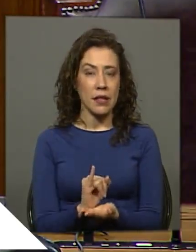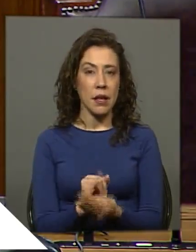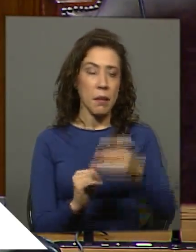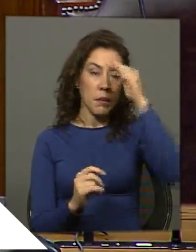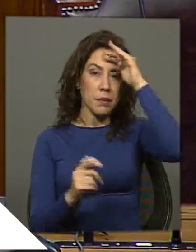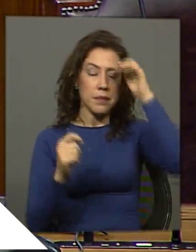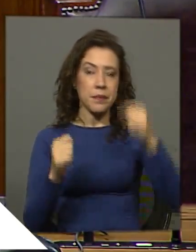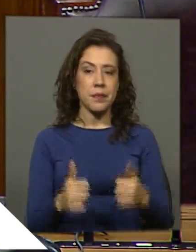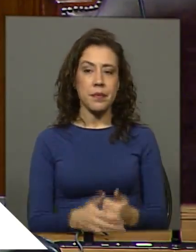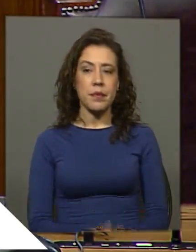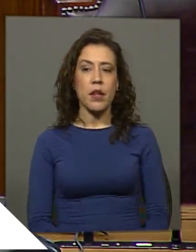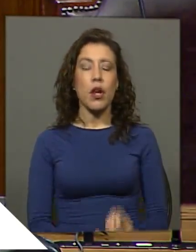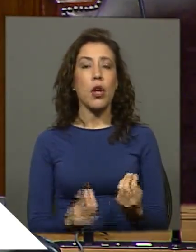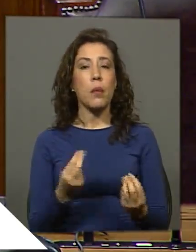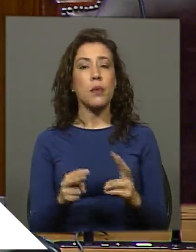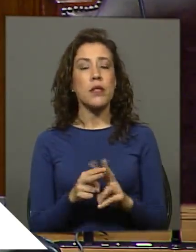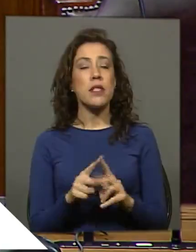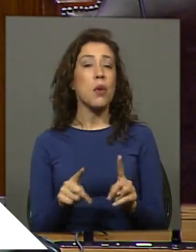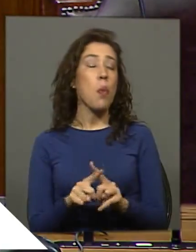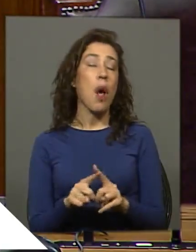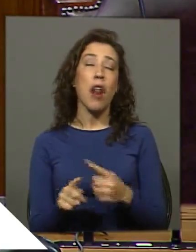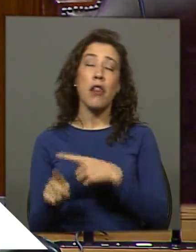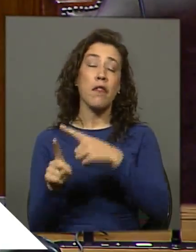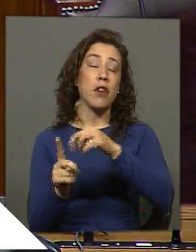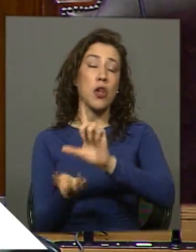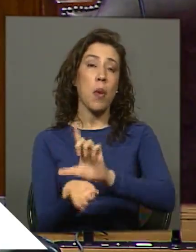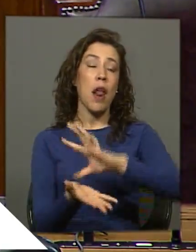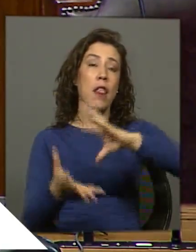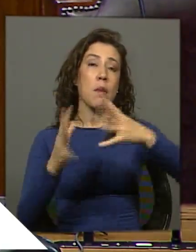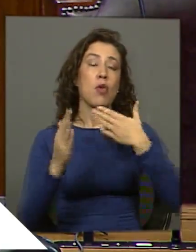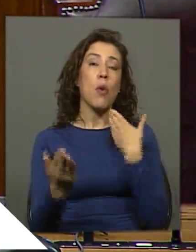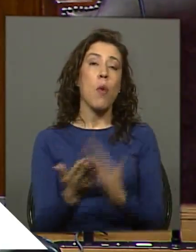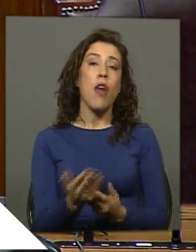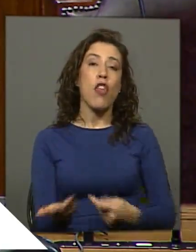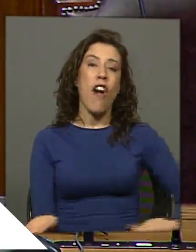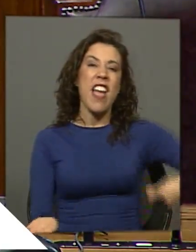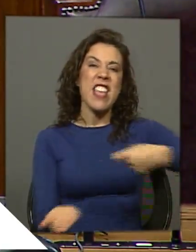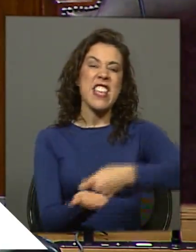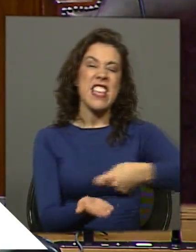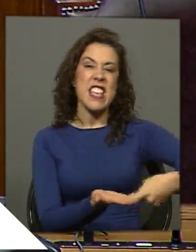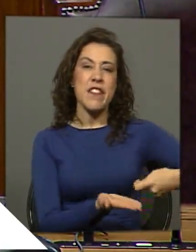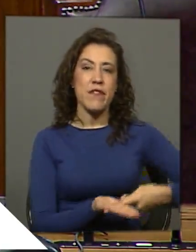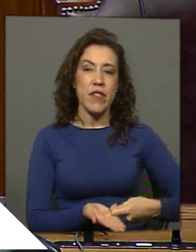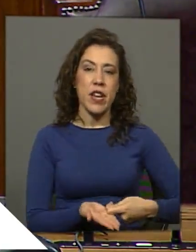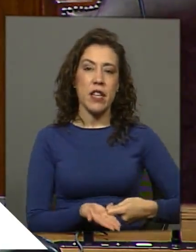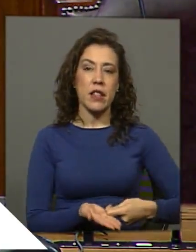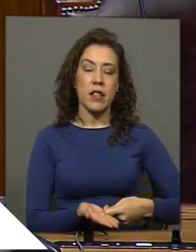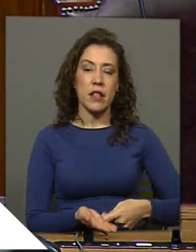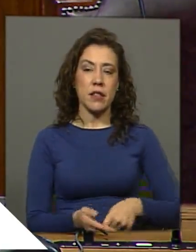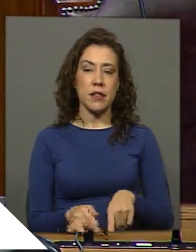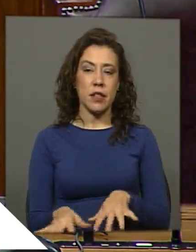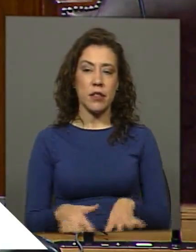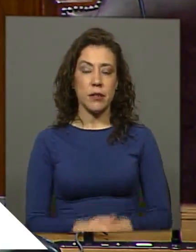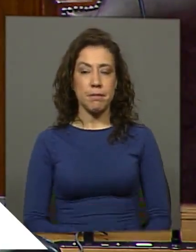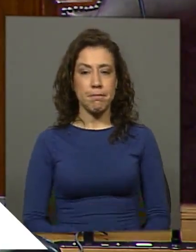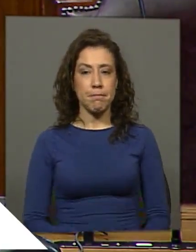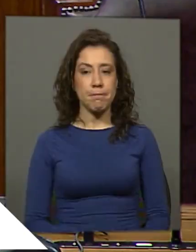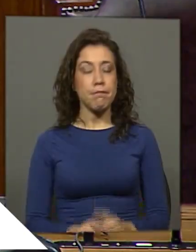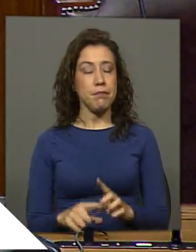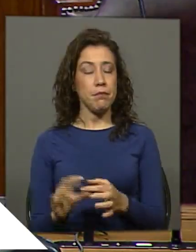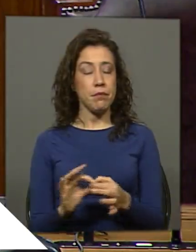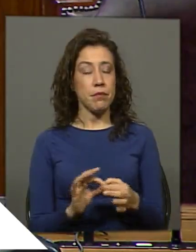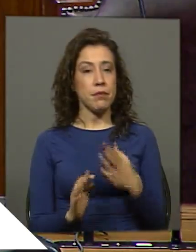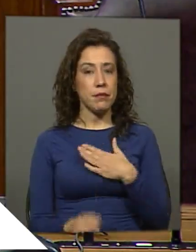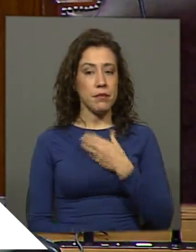expertos que es como se hace en todas partes del mundo para cuando se invierte en este tipo de inversiones por lo tanto